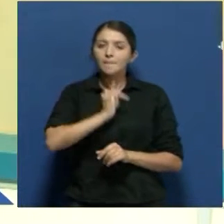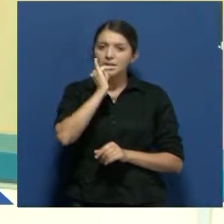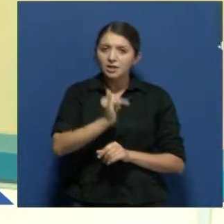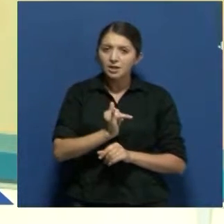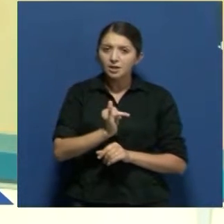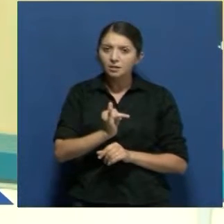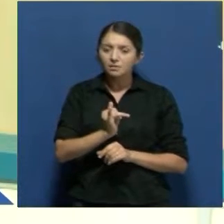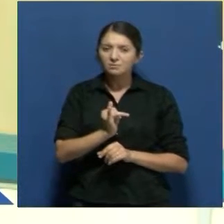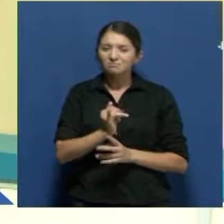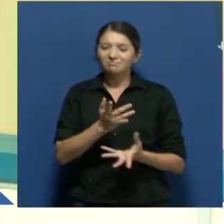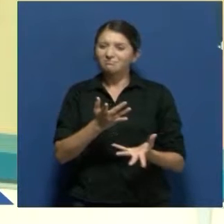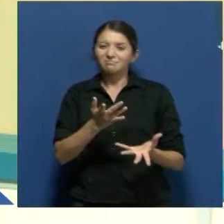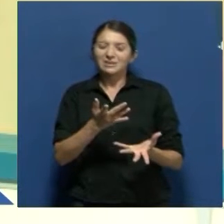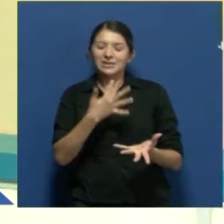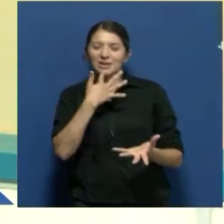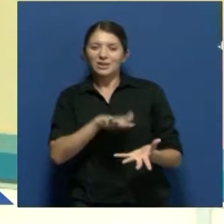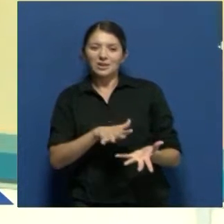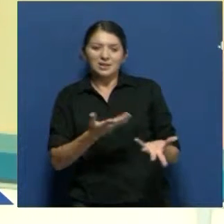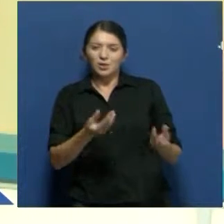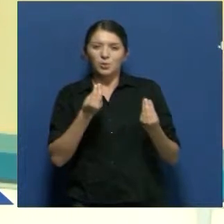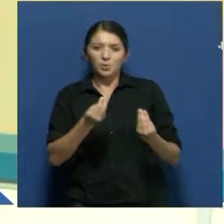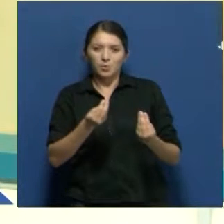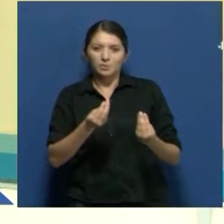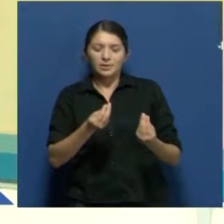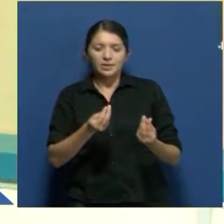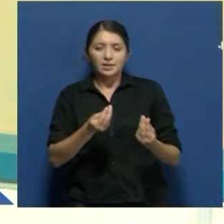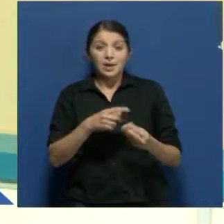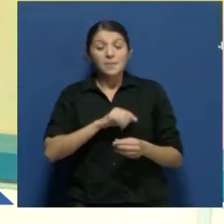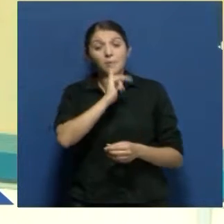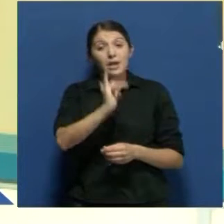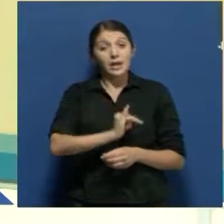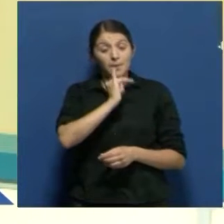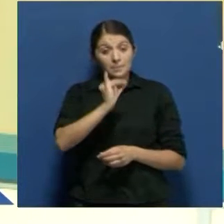te diría inescrutables, en algún sentido, sobre